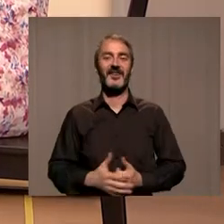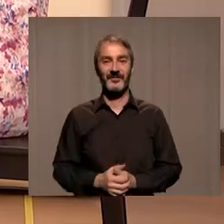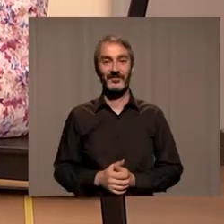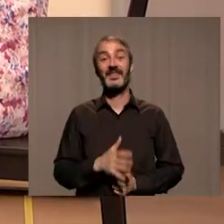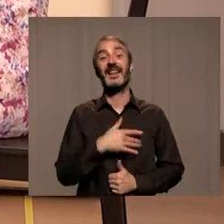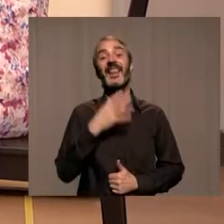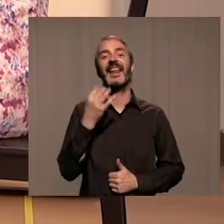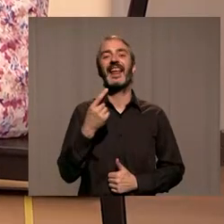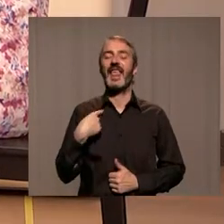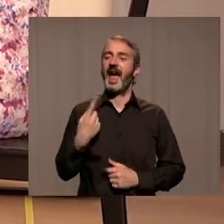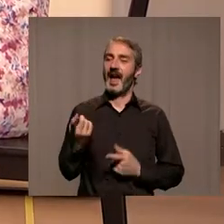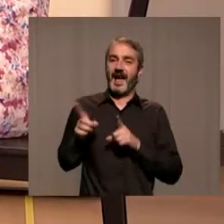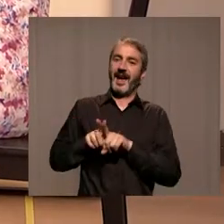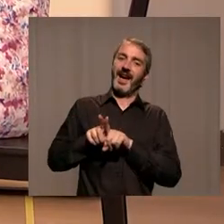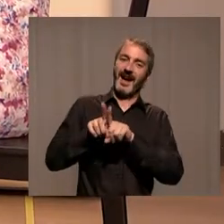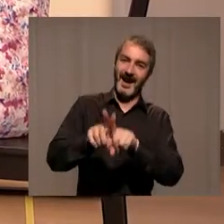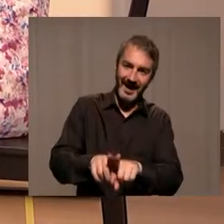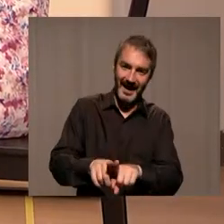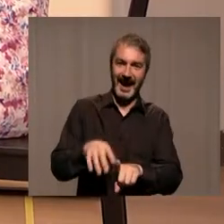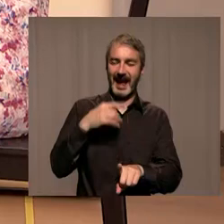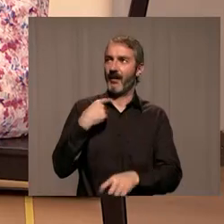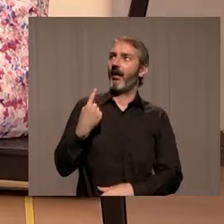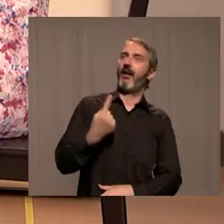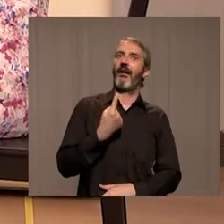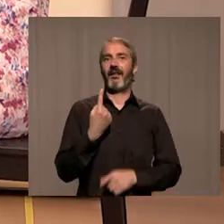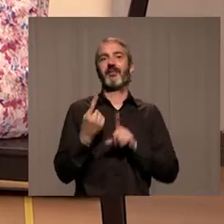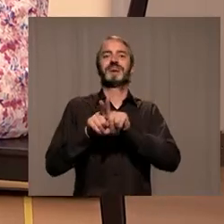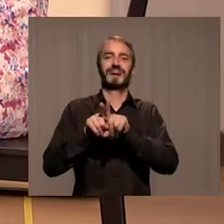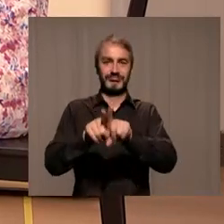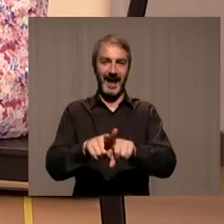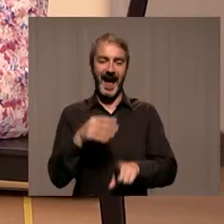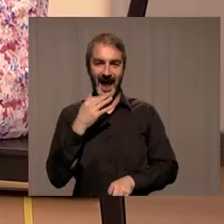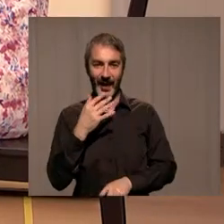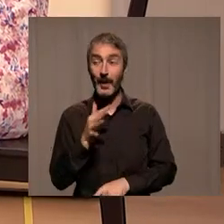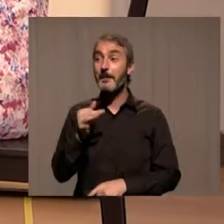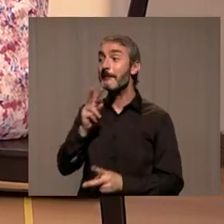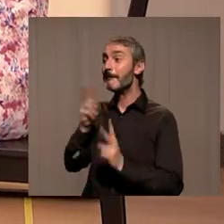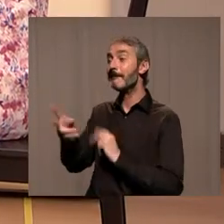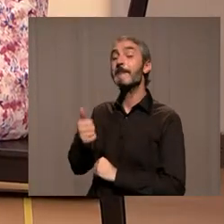alguien, sí, con alguien con quien contar, que siempre es súper necesario. Sí, porque también